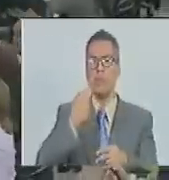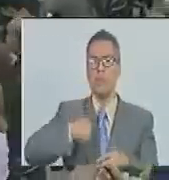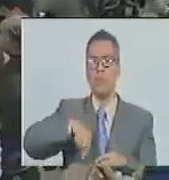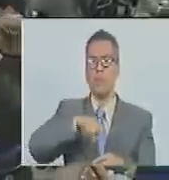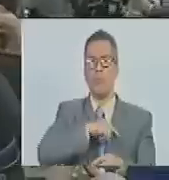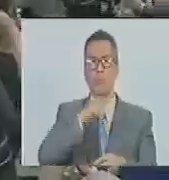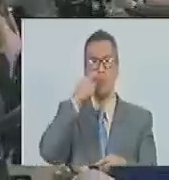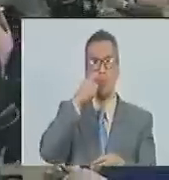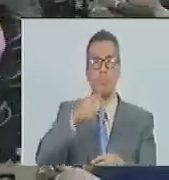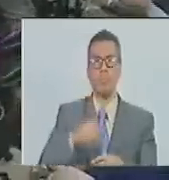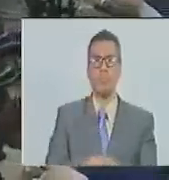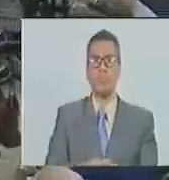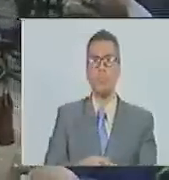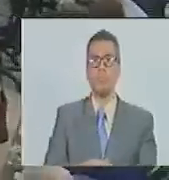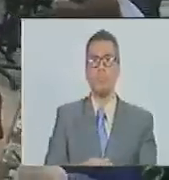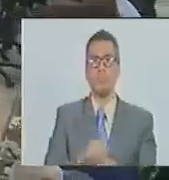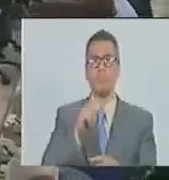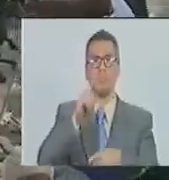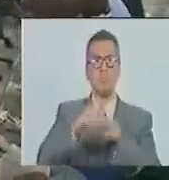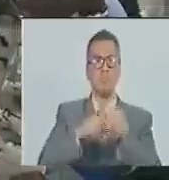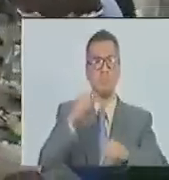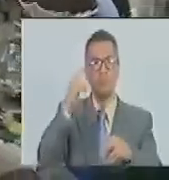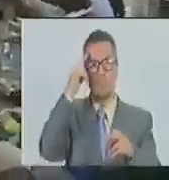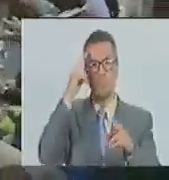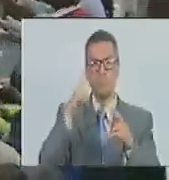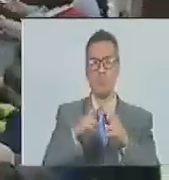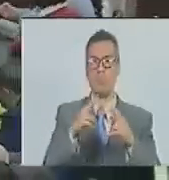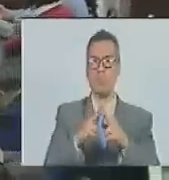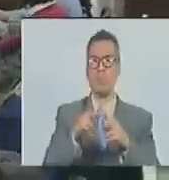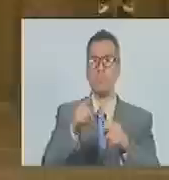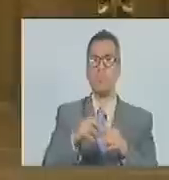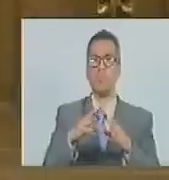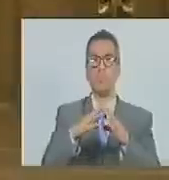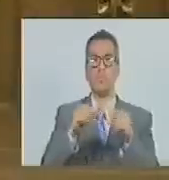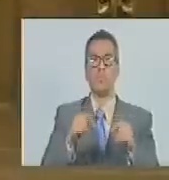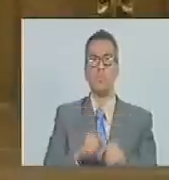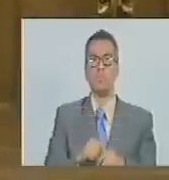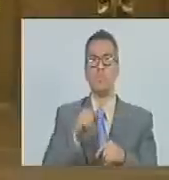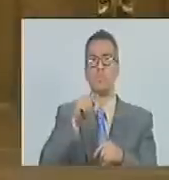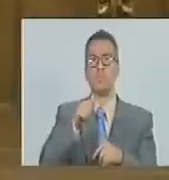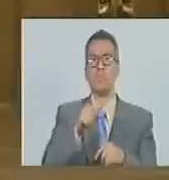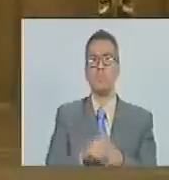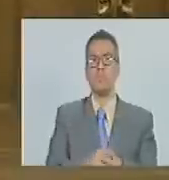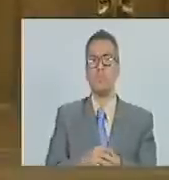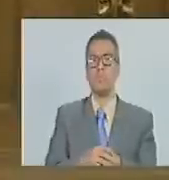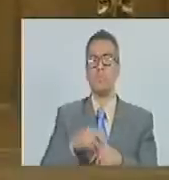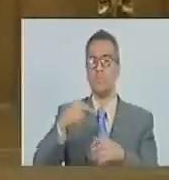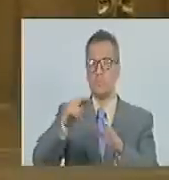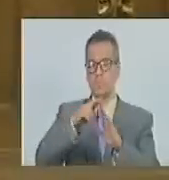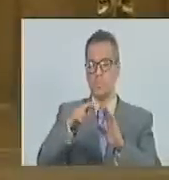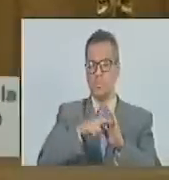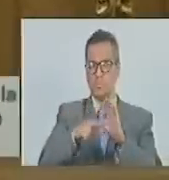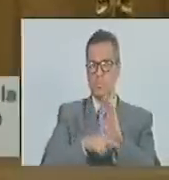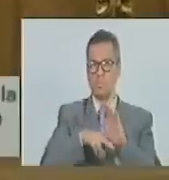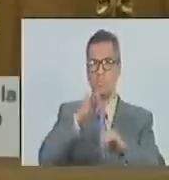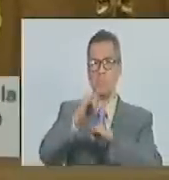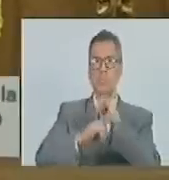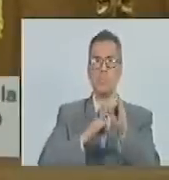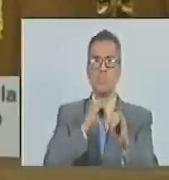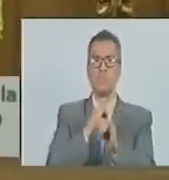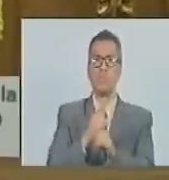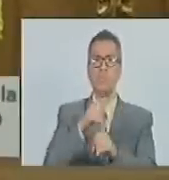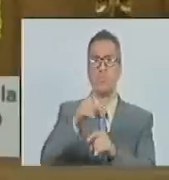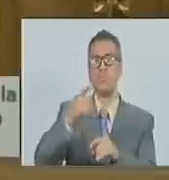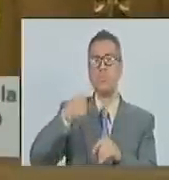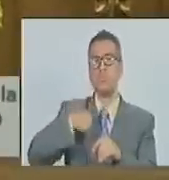pueblo, están desconociendo toda esa normativa internacional que se inició